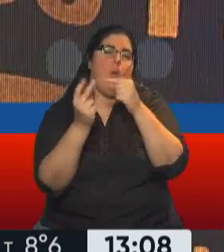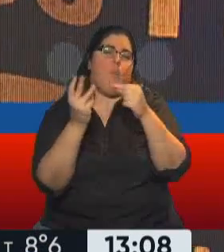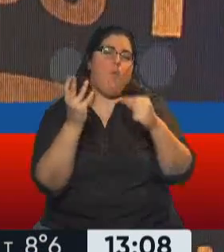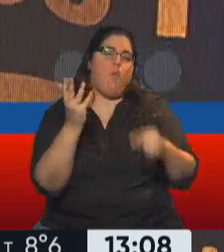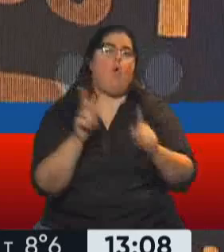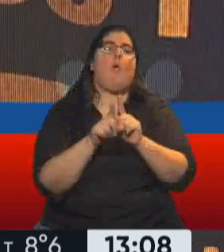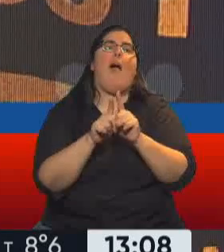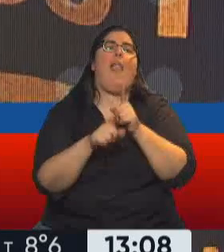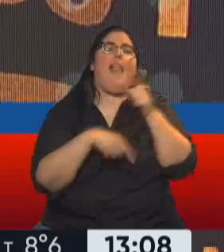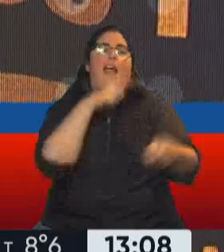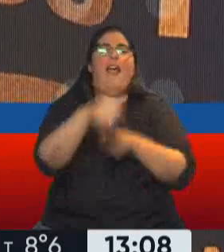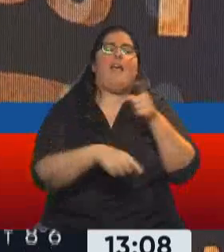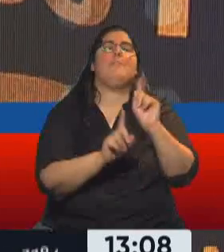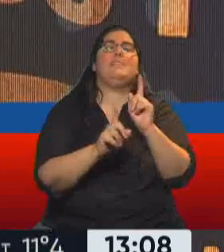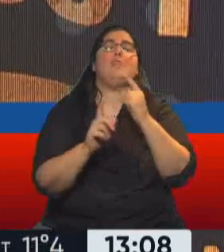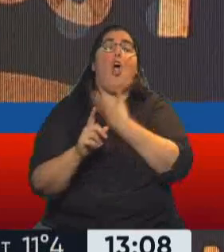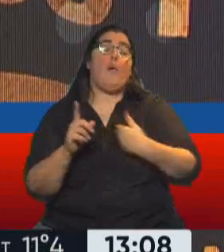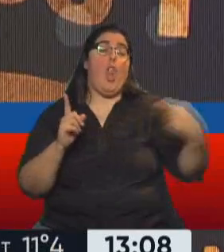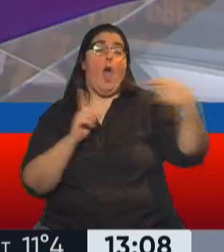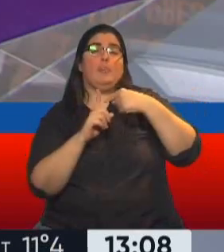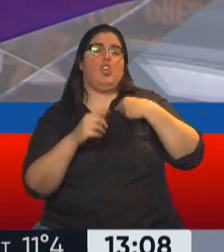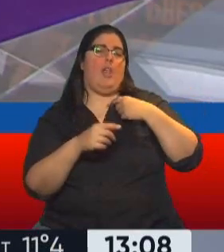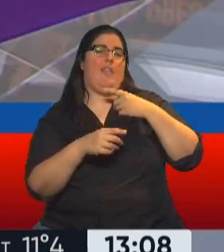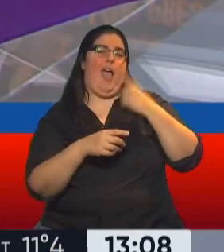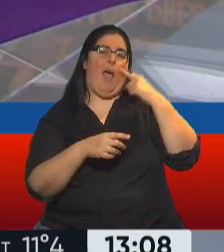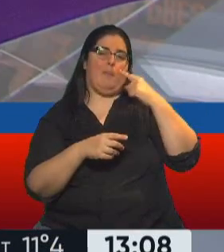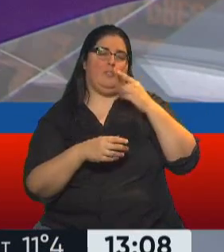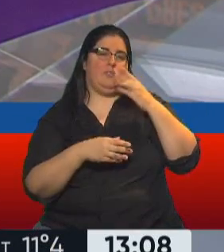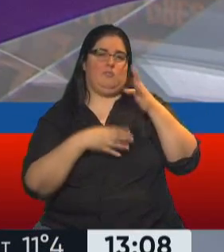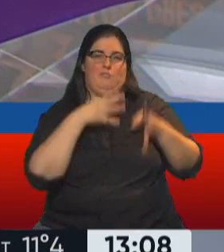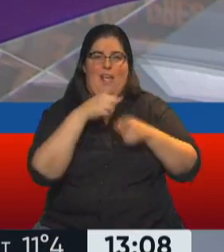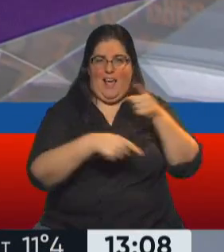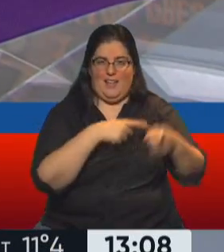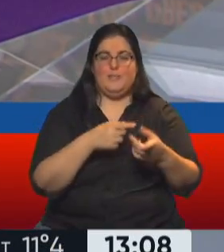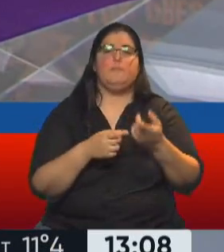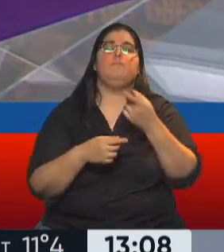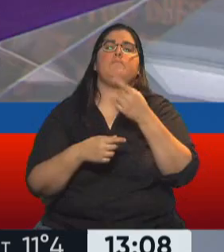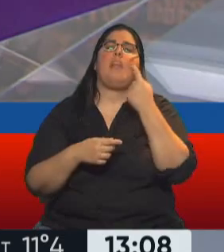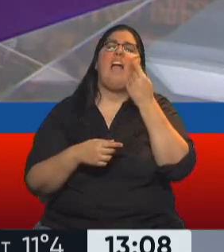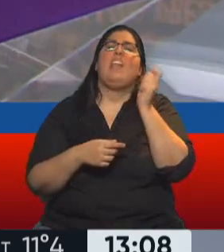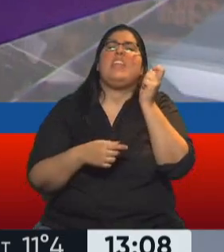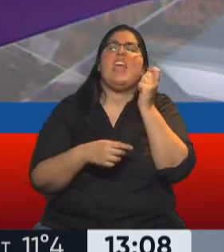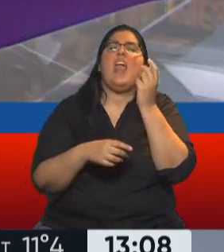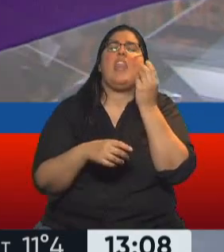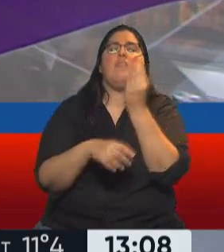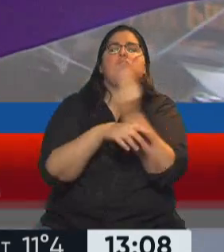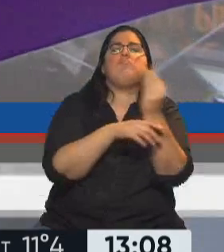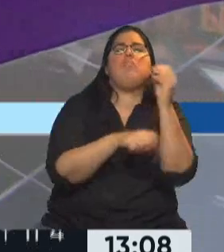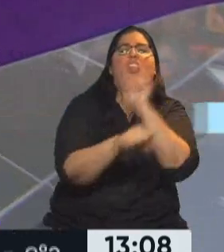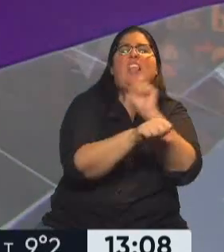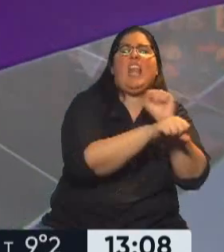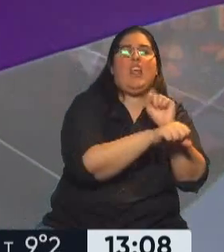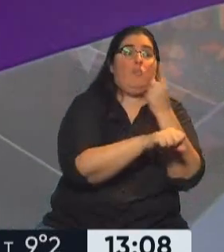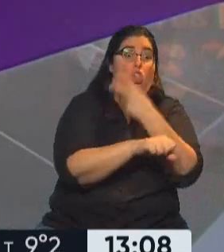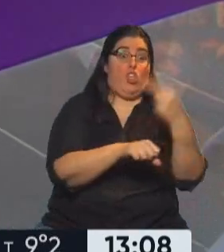contra los líderes también de la oposición. Vamos a ver cuáles de estos precandidatos presidenciales fueron detenidos en las últimas